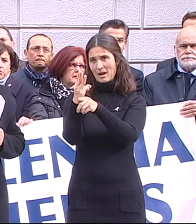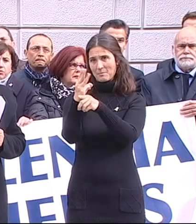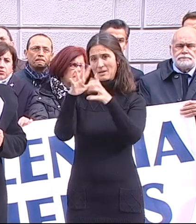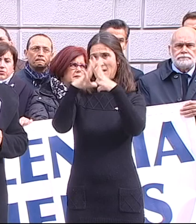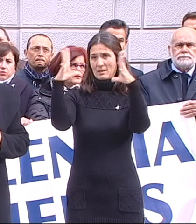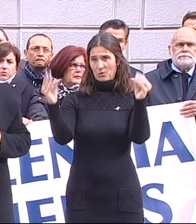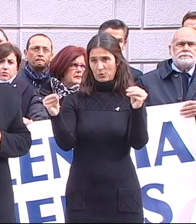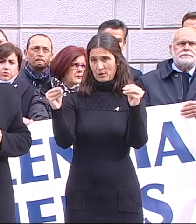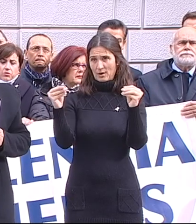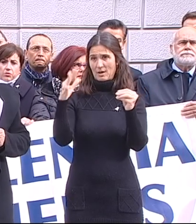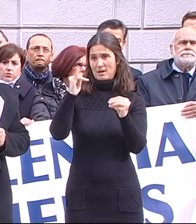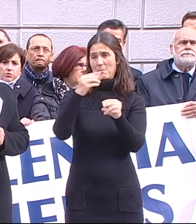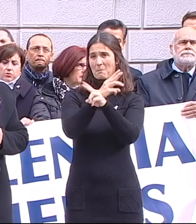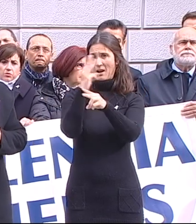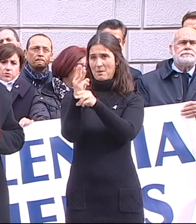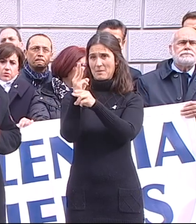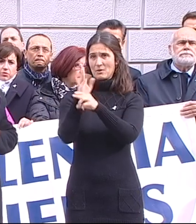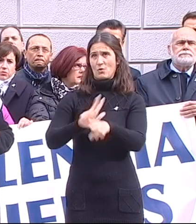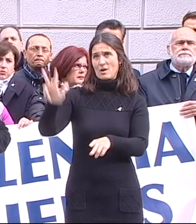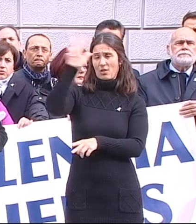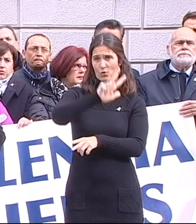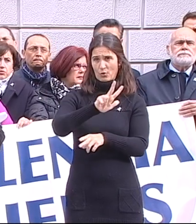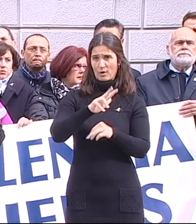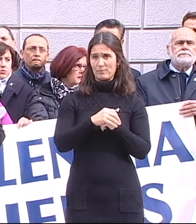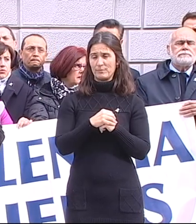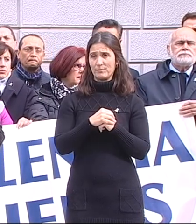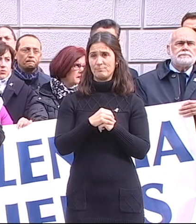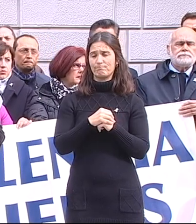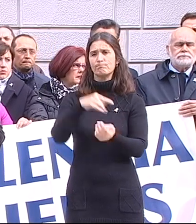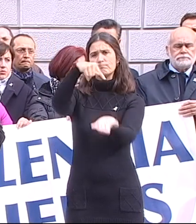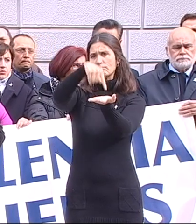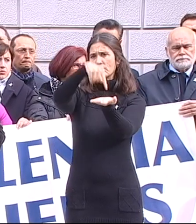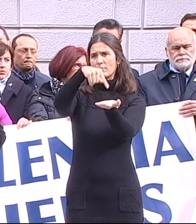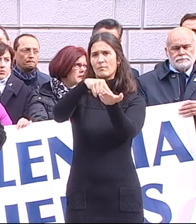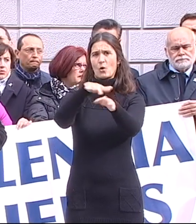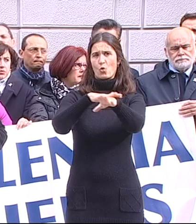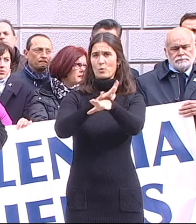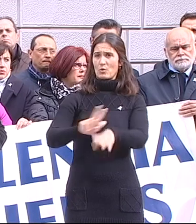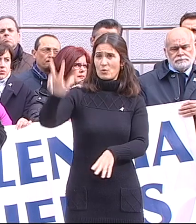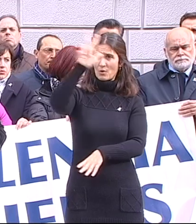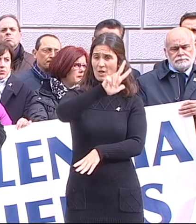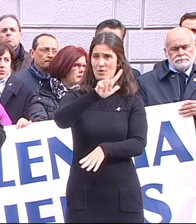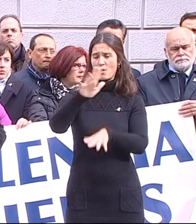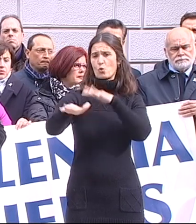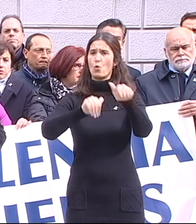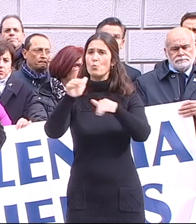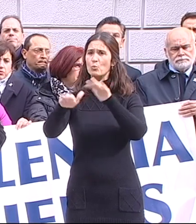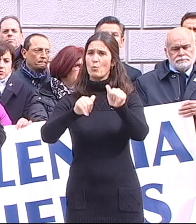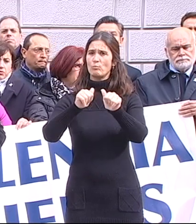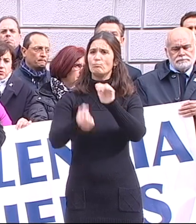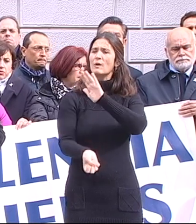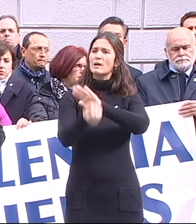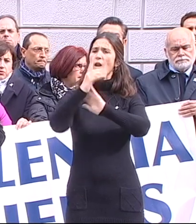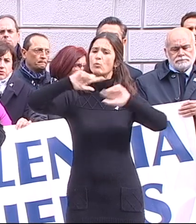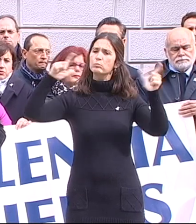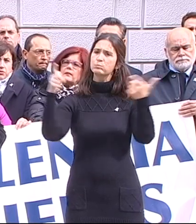de Andalucía y el Parlamento de la Nación. Instar al Gobierno de España a la convocatoria de un pacto